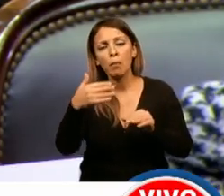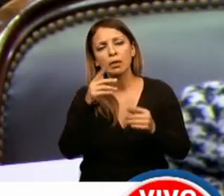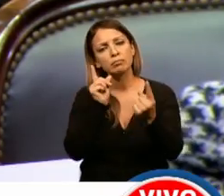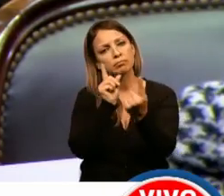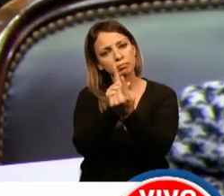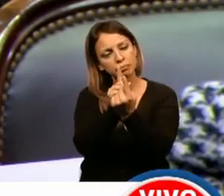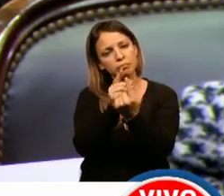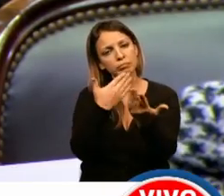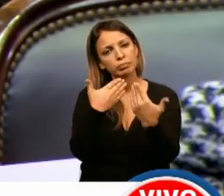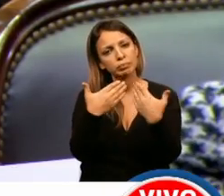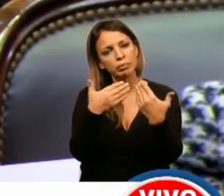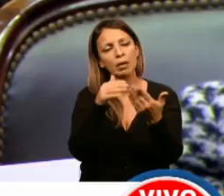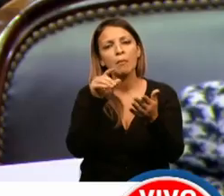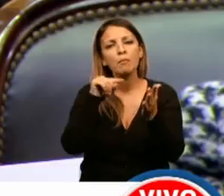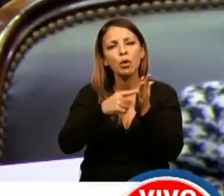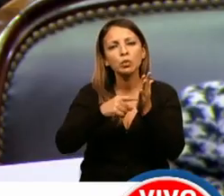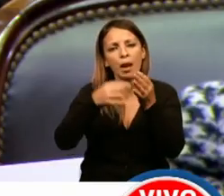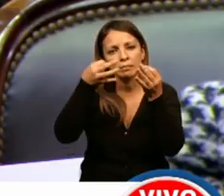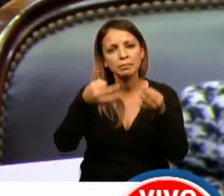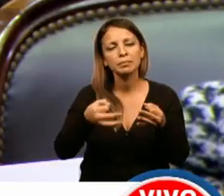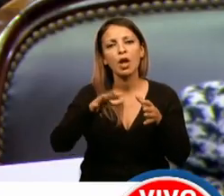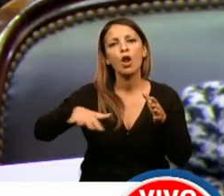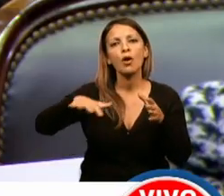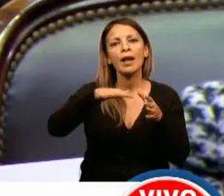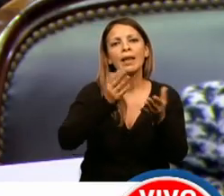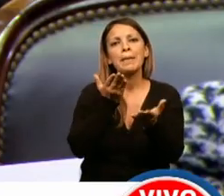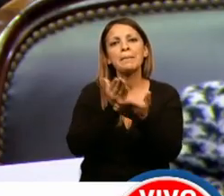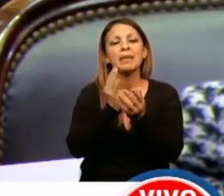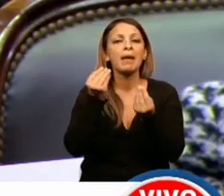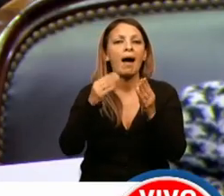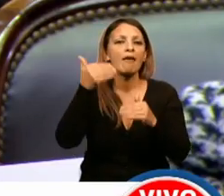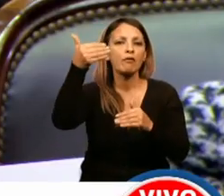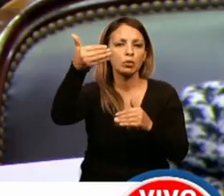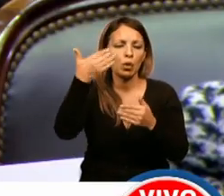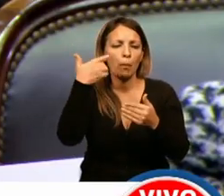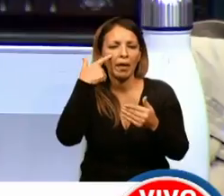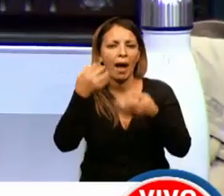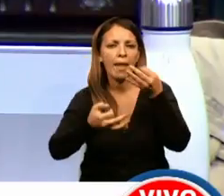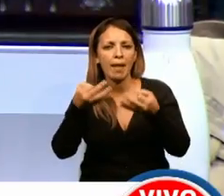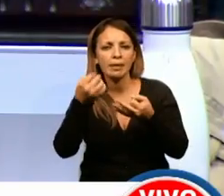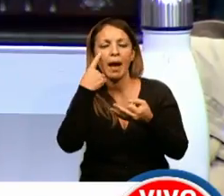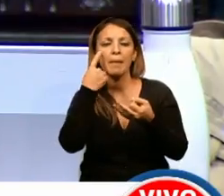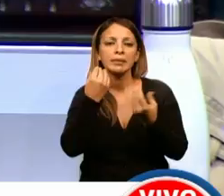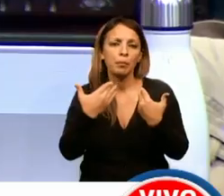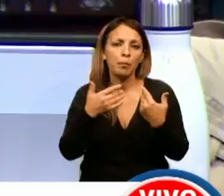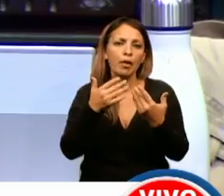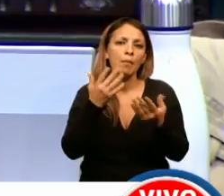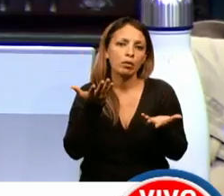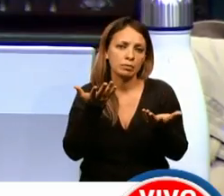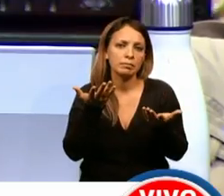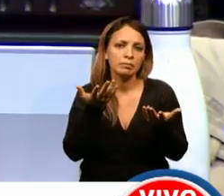el caso de las localidades que están solicitando para futuro poder hacer un estudio y ver si podemos alcanzar